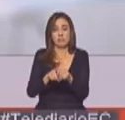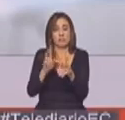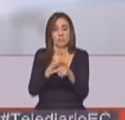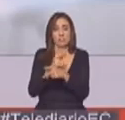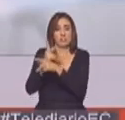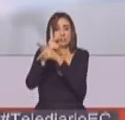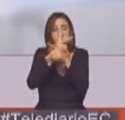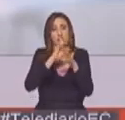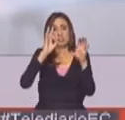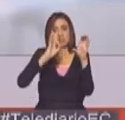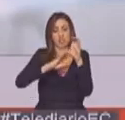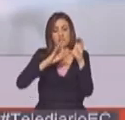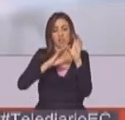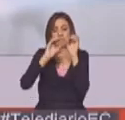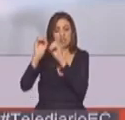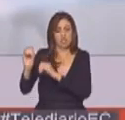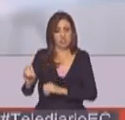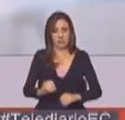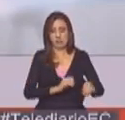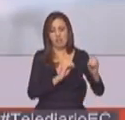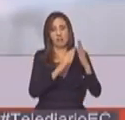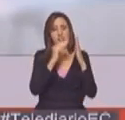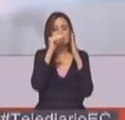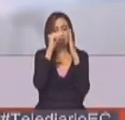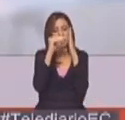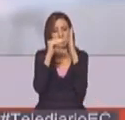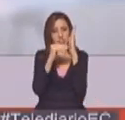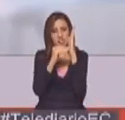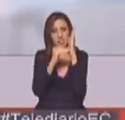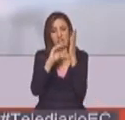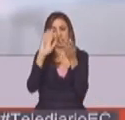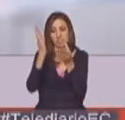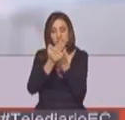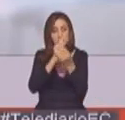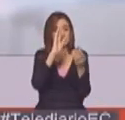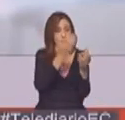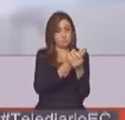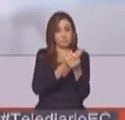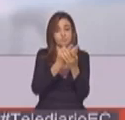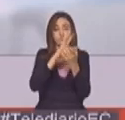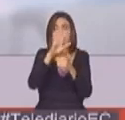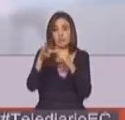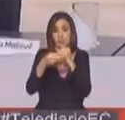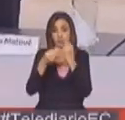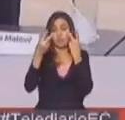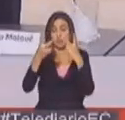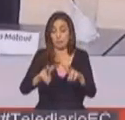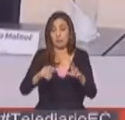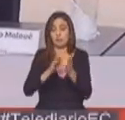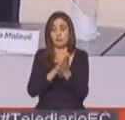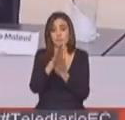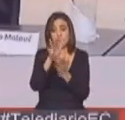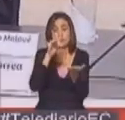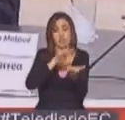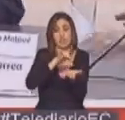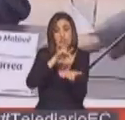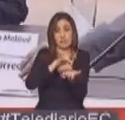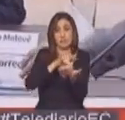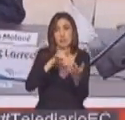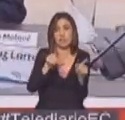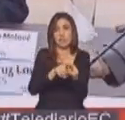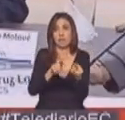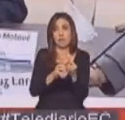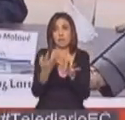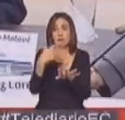participación de manera organizada sistematizada foliada además digital y es que el inicio de labores de los actuales integrantes